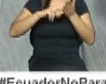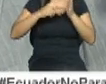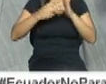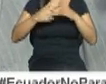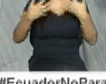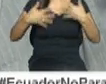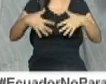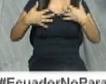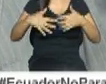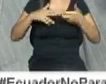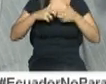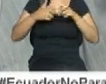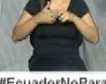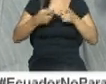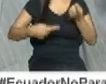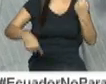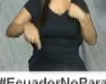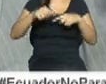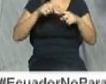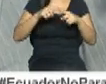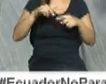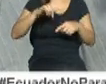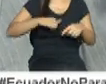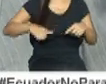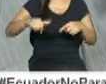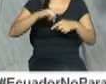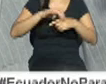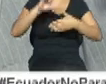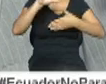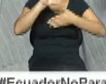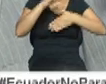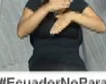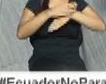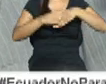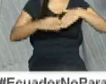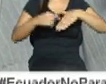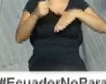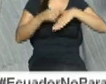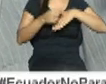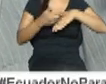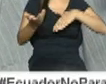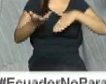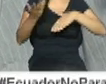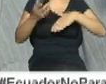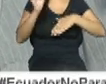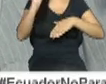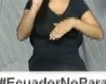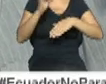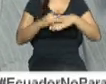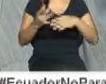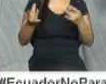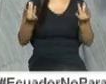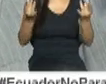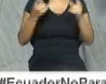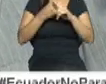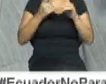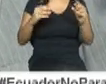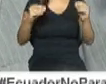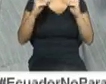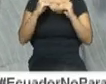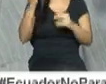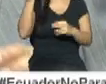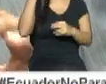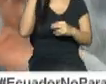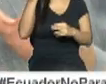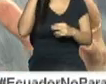que especialmente en la democracia más grande de América Latina, que esto suceda es complicado. Pero hay que entender también en